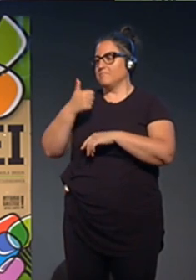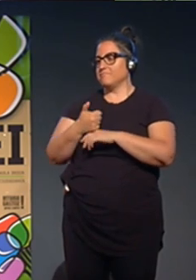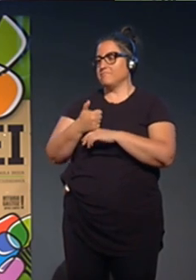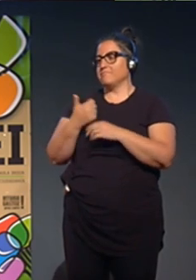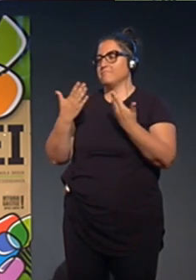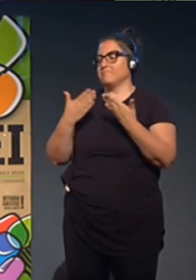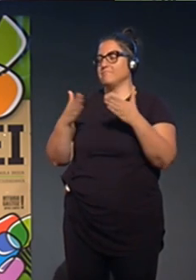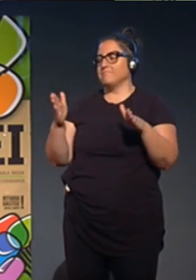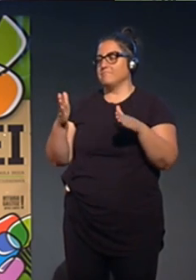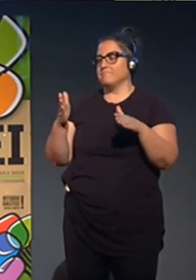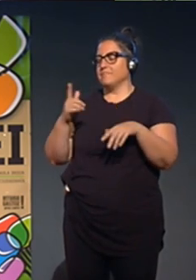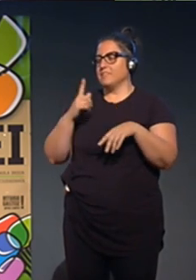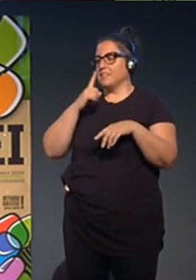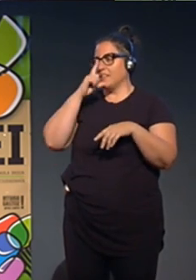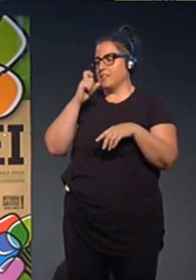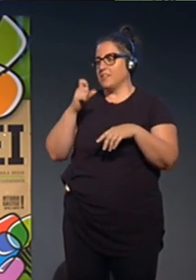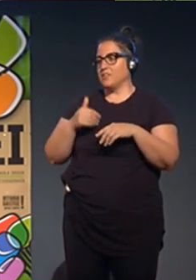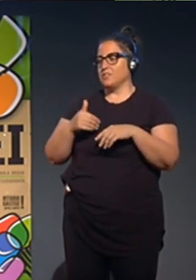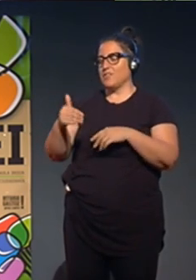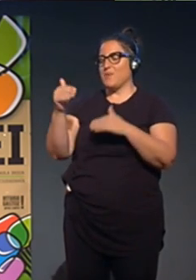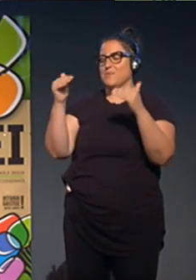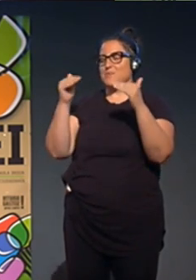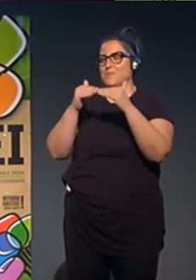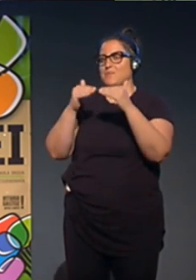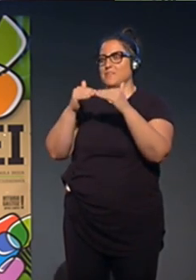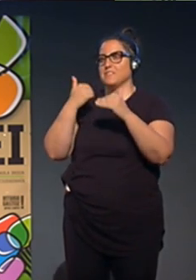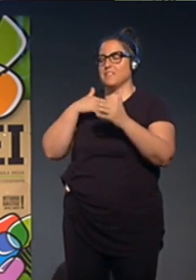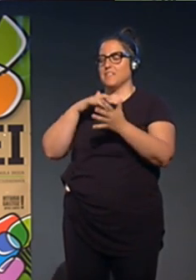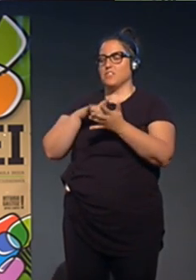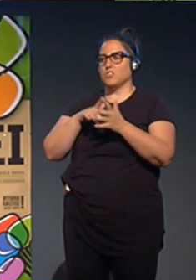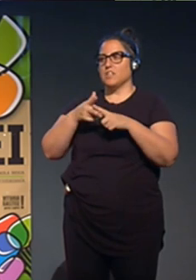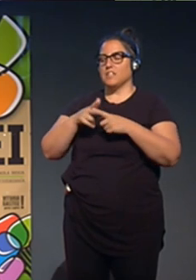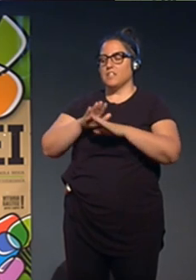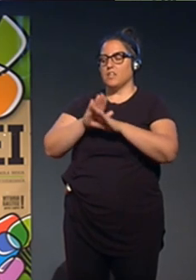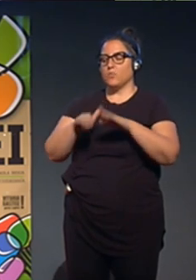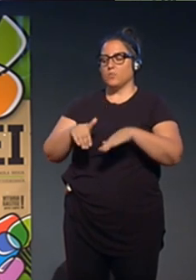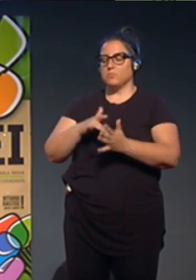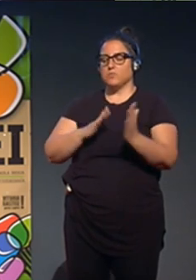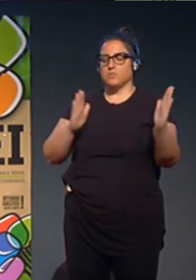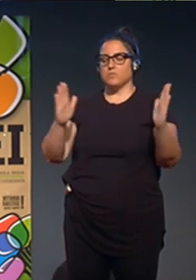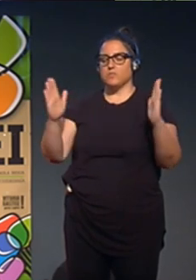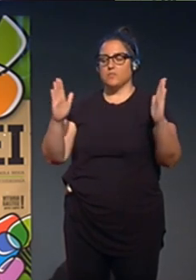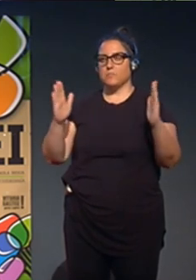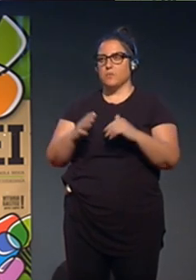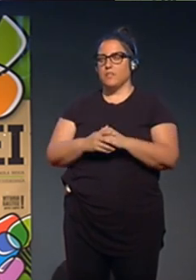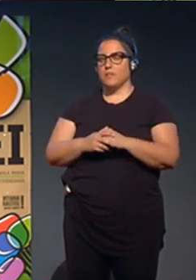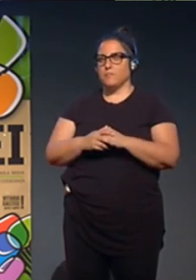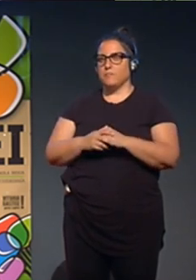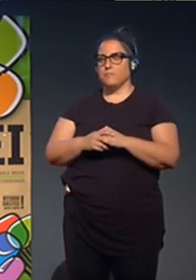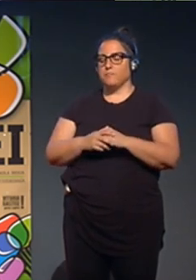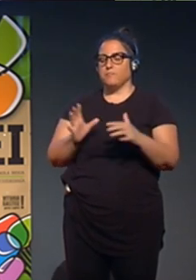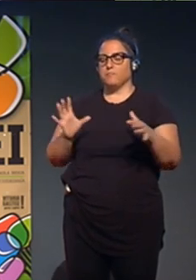esc Solo recordaros que el jueves llear el último taller digamos de esta temporada Enredados en ataria eh